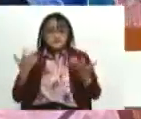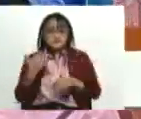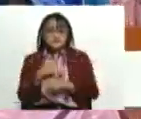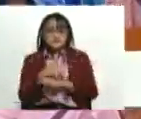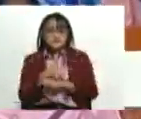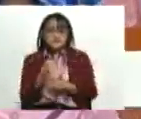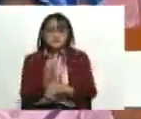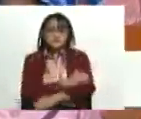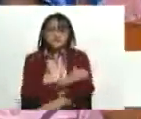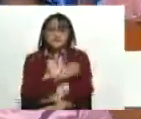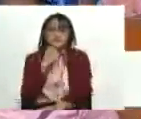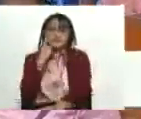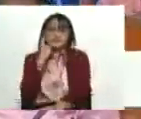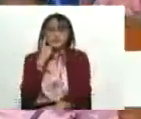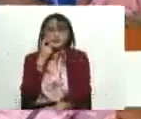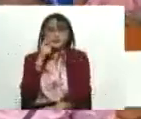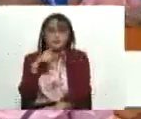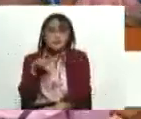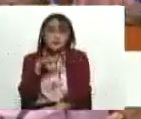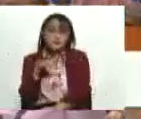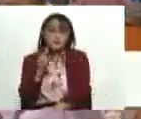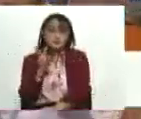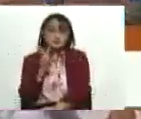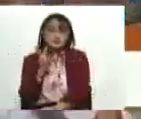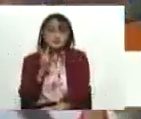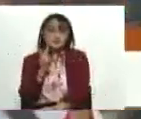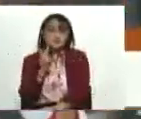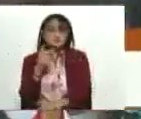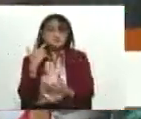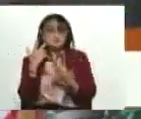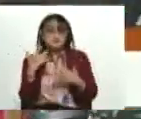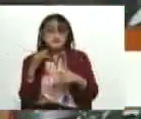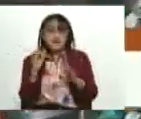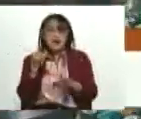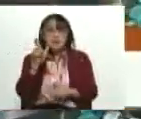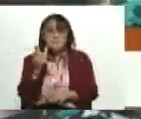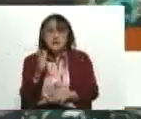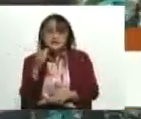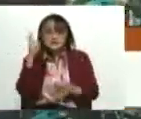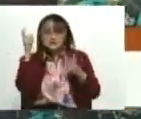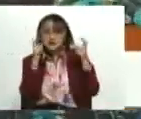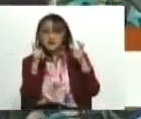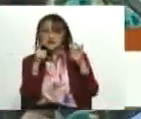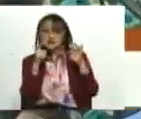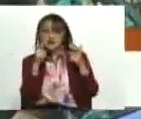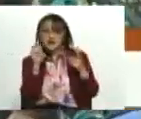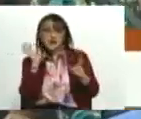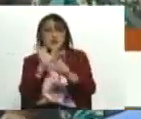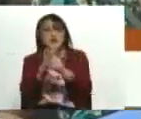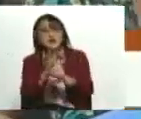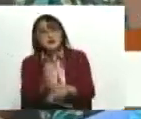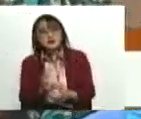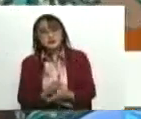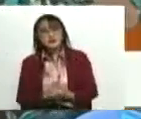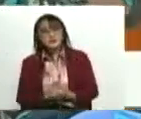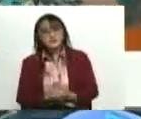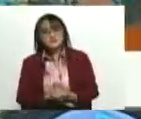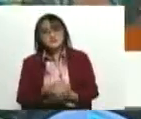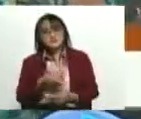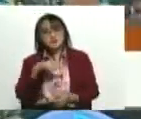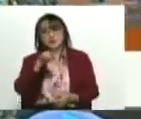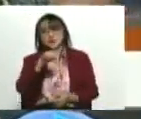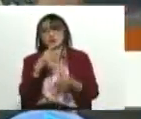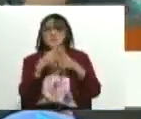oposición acostumbraba a hacerle al pueblo de Venezuela si le parecía chavista. A nosotros no nos vengan con que ustedes son